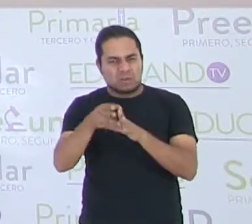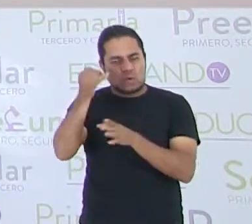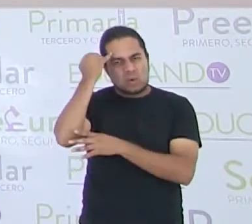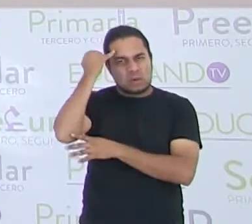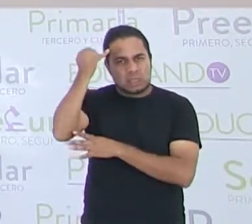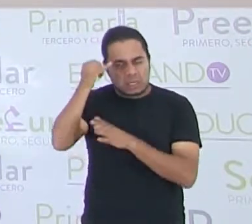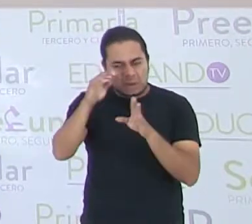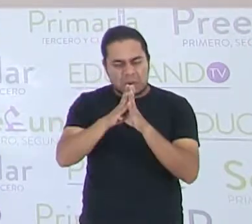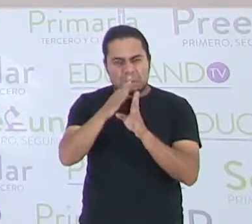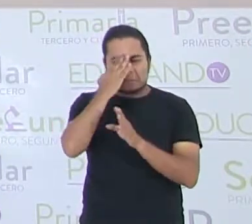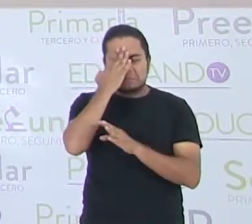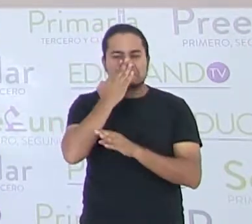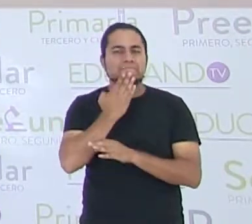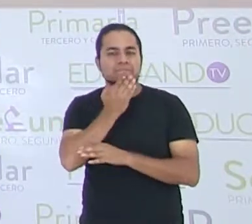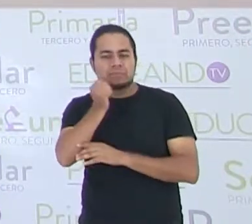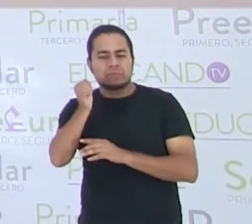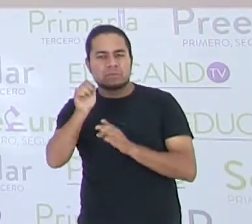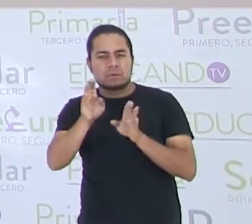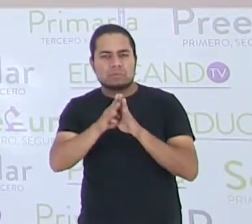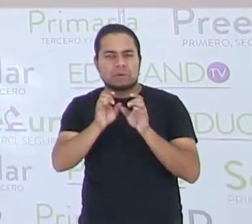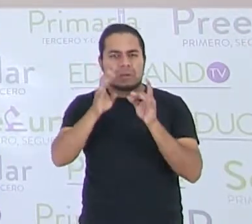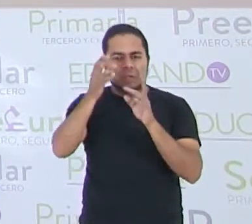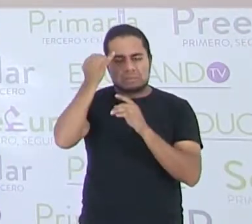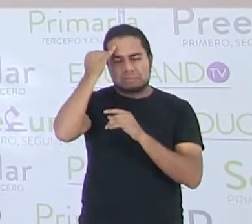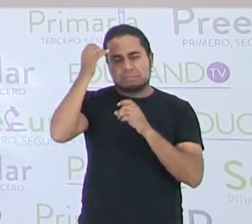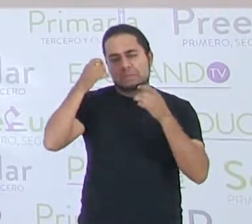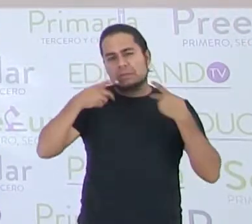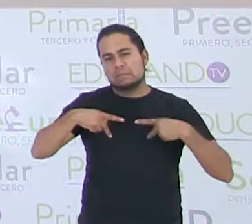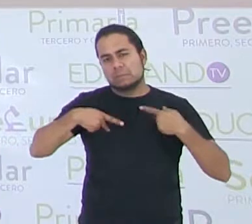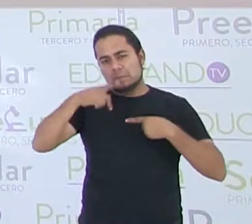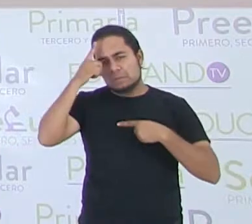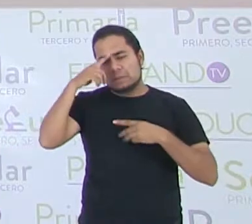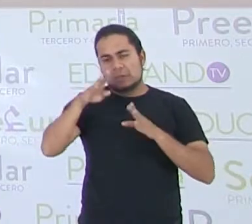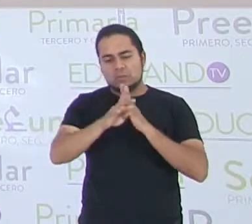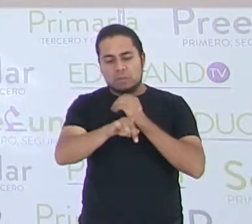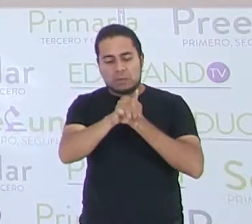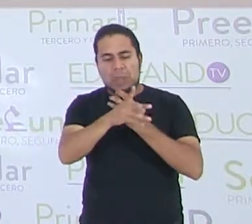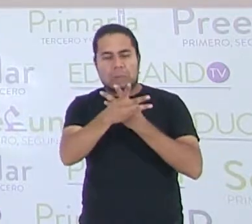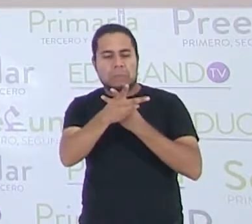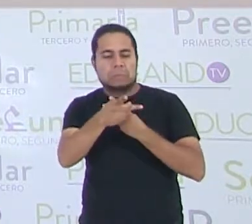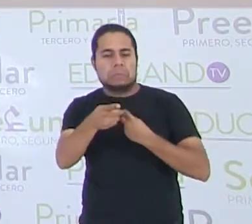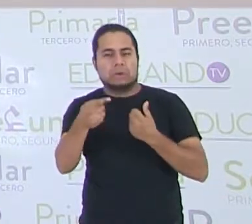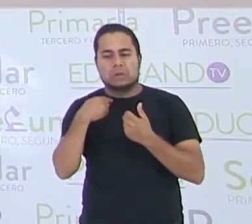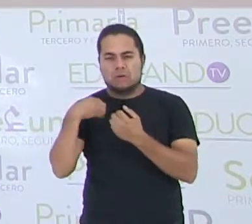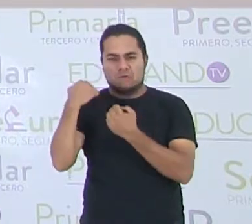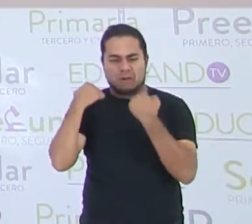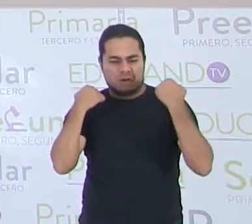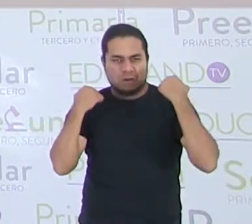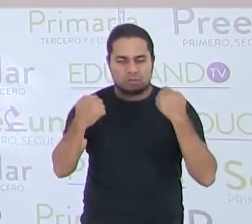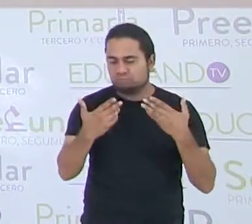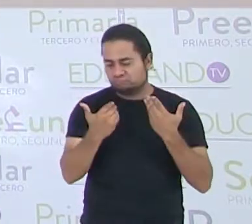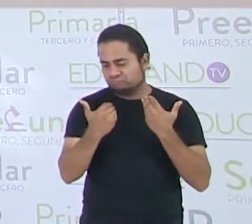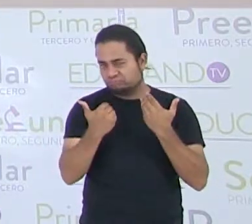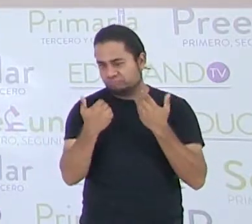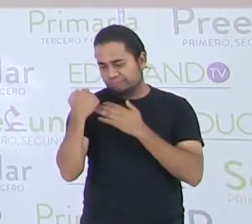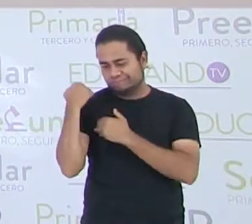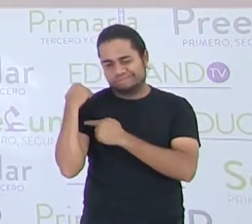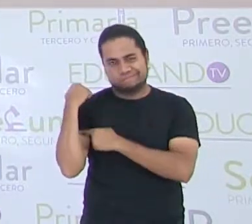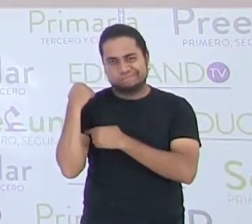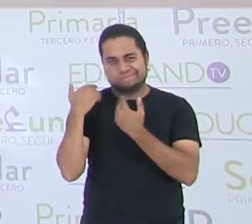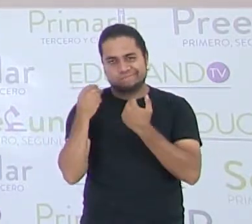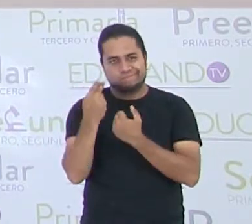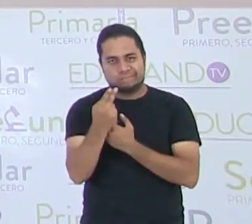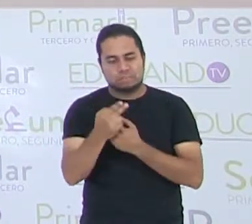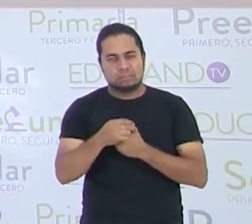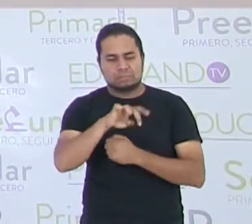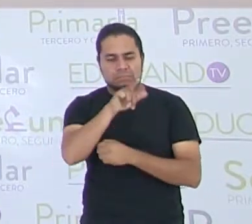la habilidad, el ingenio que tienen las personas para resolver los problemas sin utilizar la fuerza. Entonces, ¿qué habrá